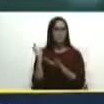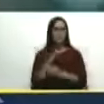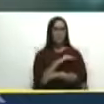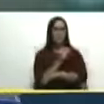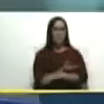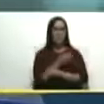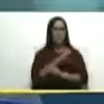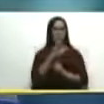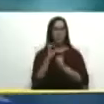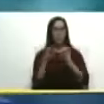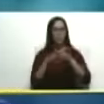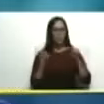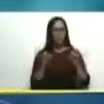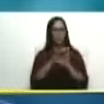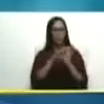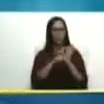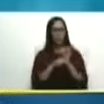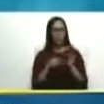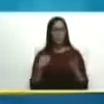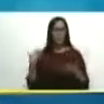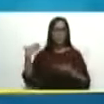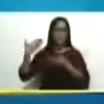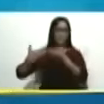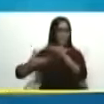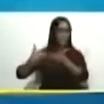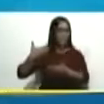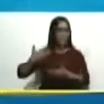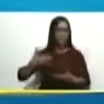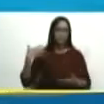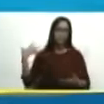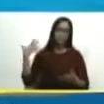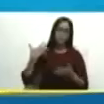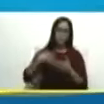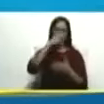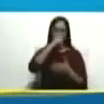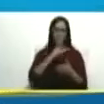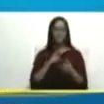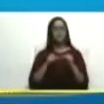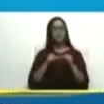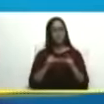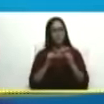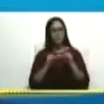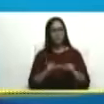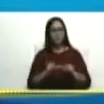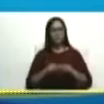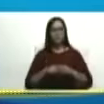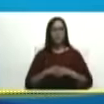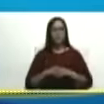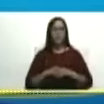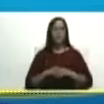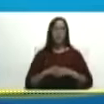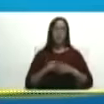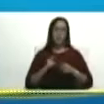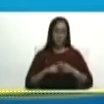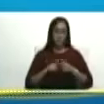Constitución. Y han pasado los años y aquí vamos, mira. Aquí vamos. Por eso